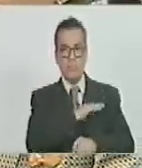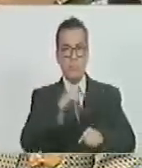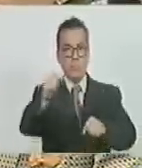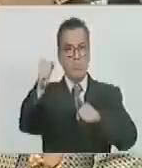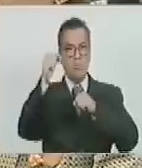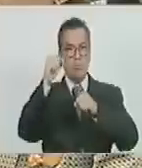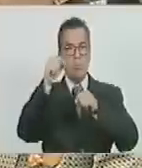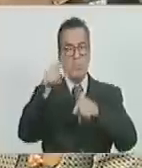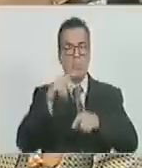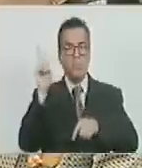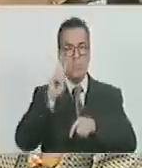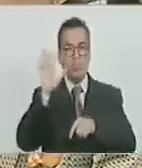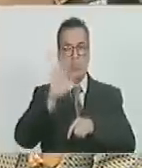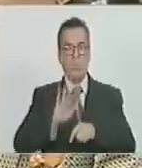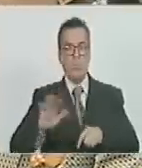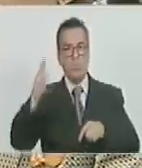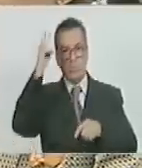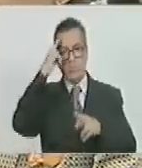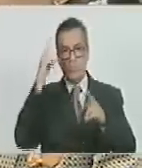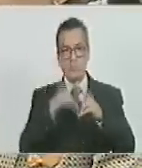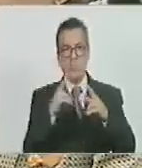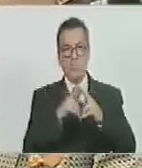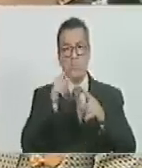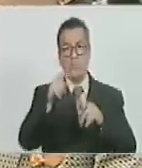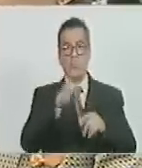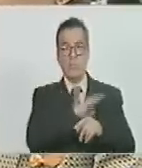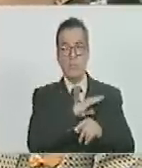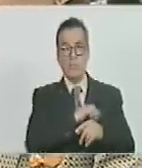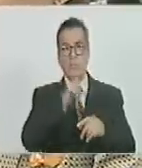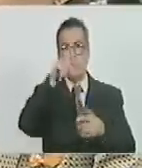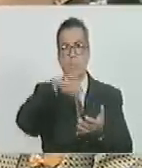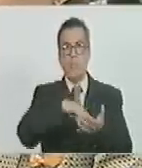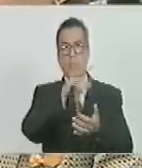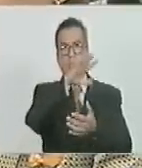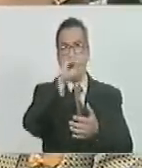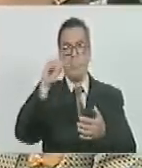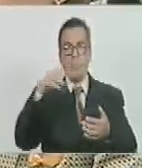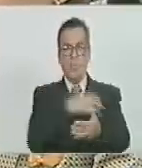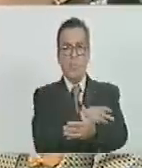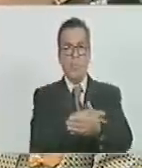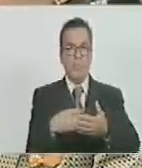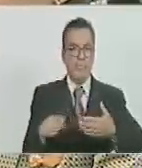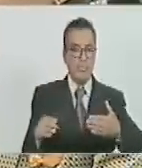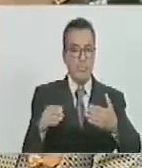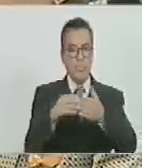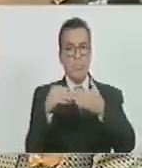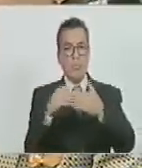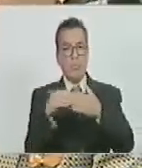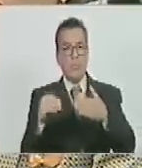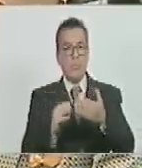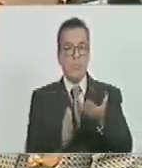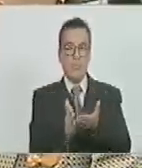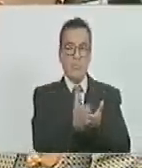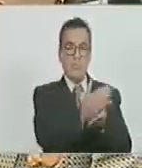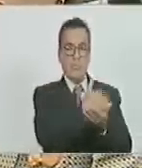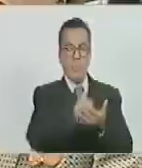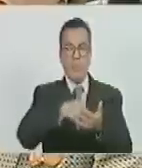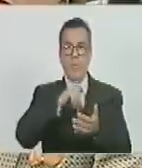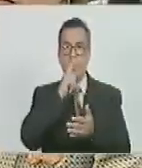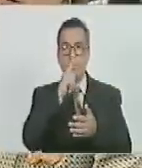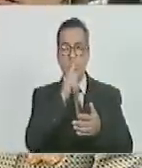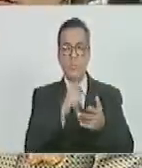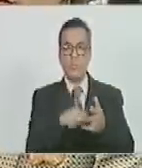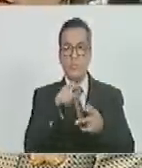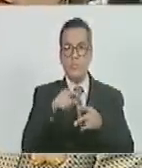triunfo de Venezuela en el reconocimiento de estos bienes, de estos 1.500 millones de dólares que estaban indebidamente incautados en el nuevo